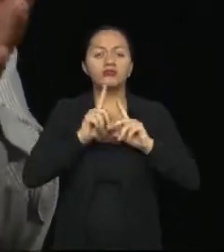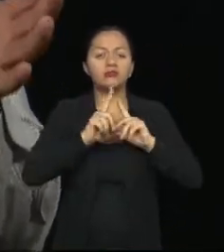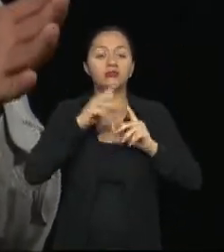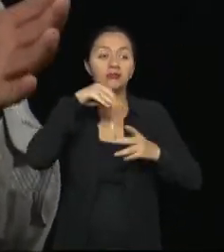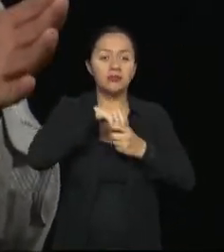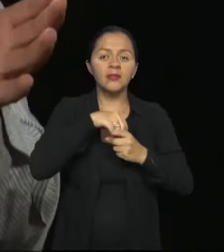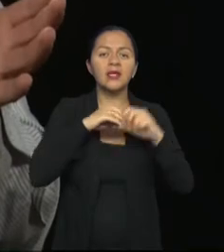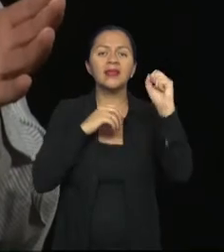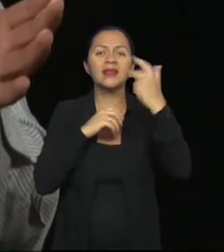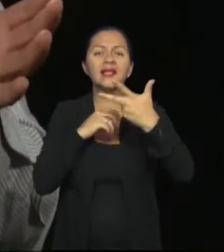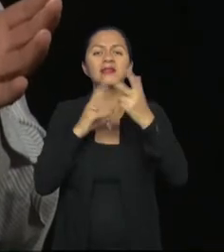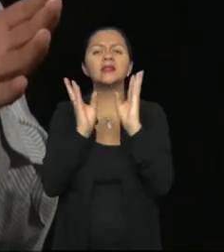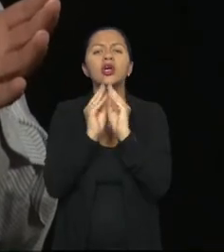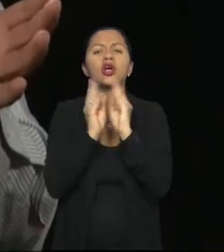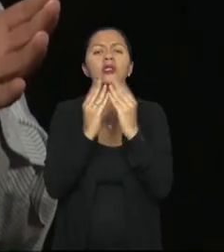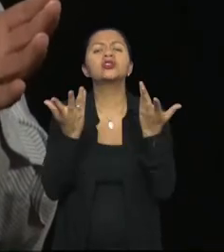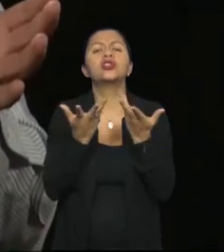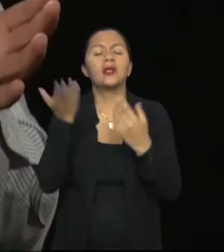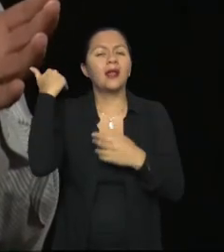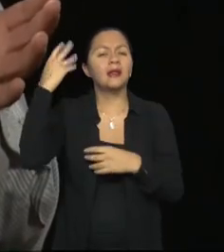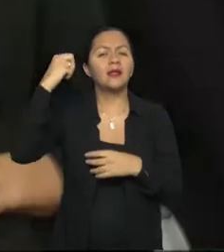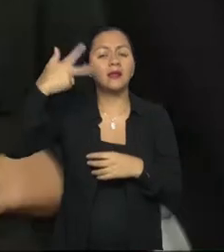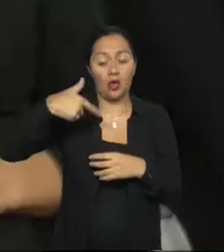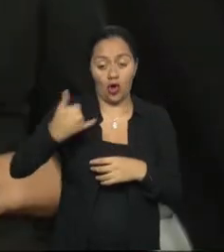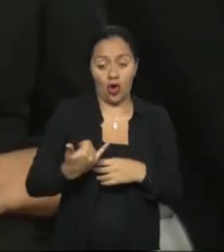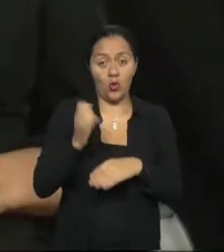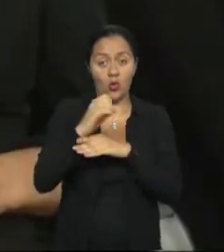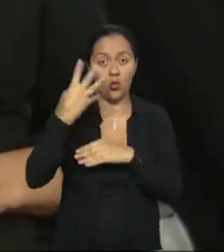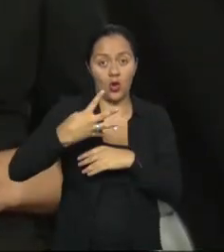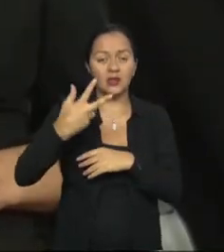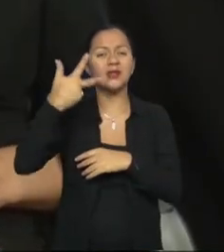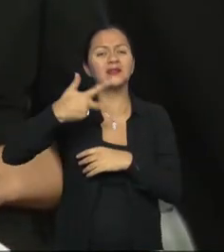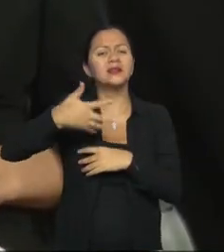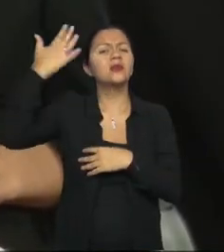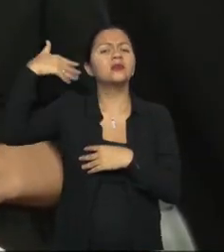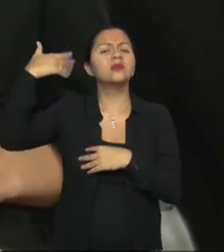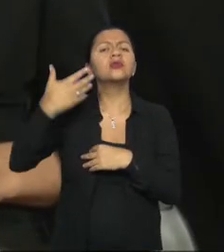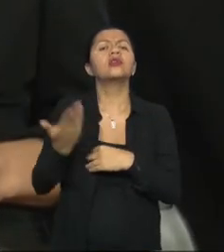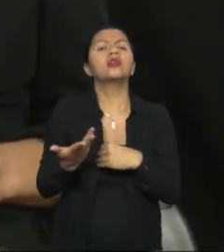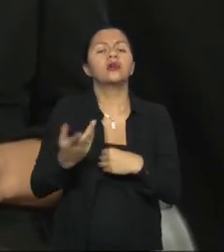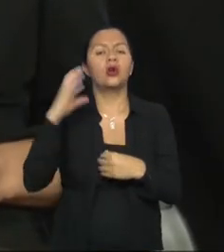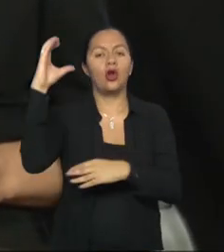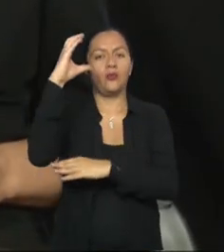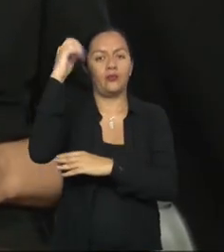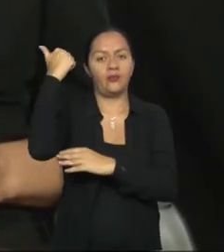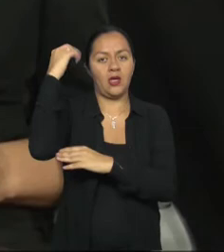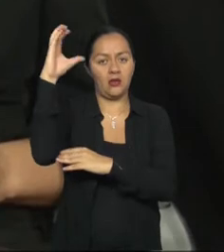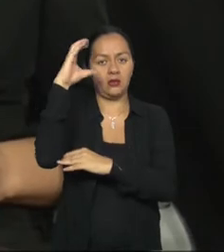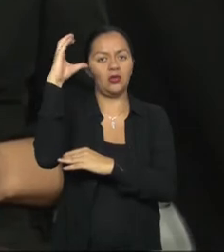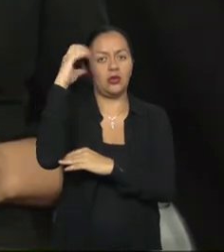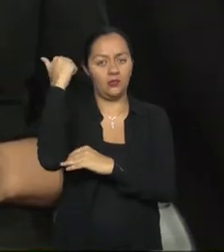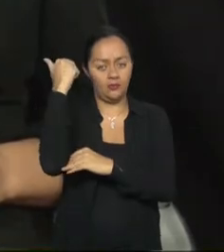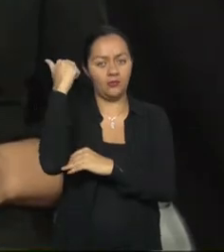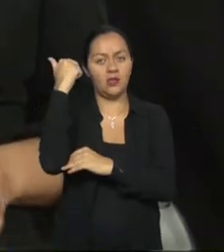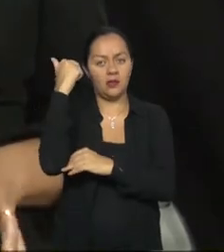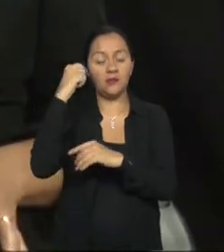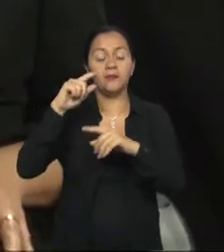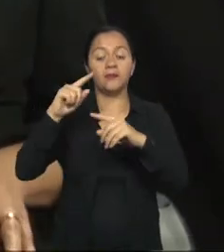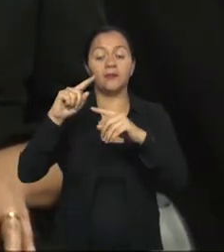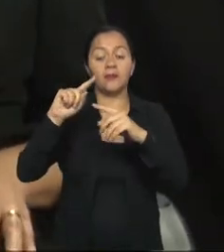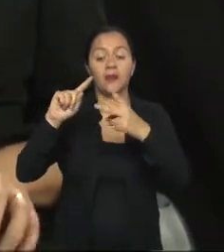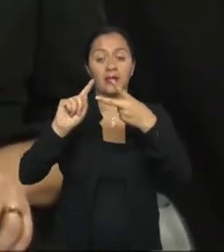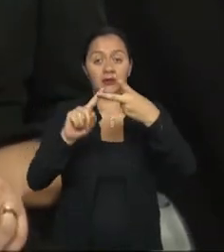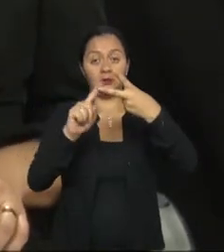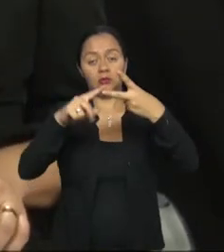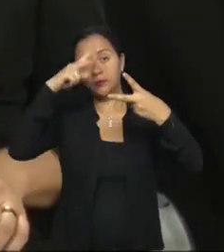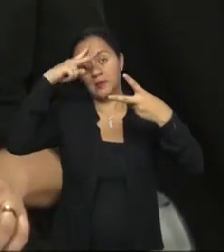el tercer congreso anterior? ¿En qué país fue realizado? Sí, el anterior fue en Colombia. ¿Ya? Antes de ese fue uno